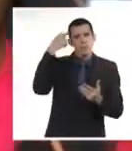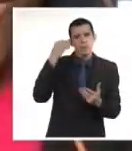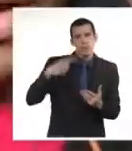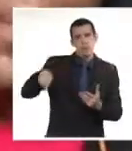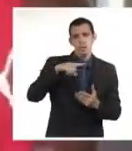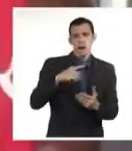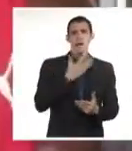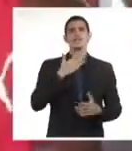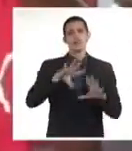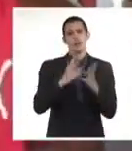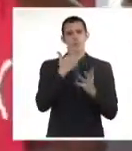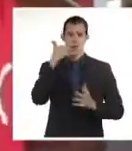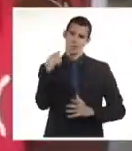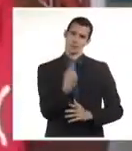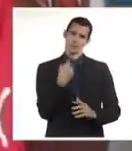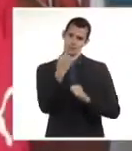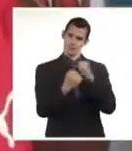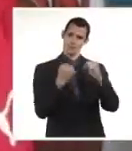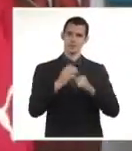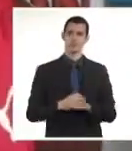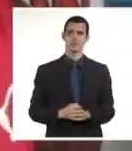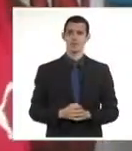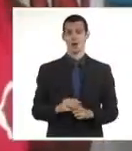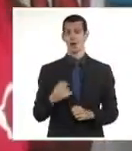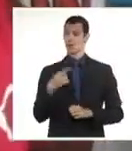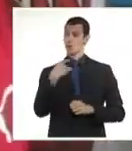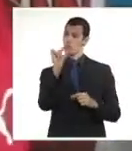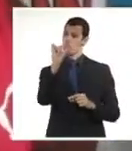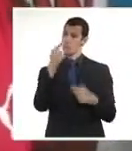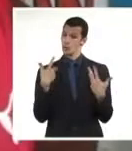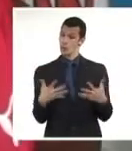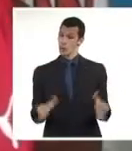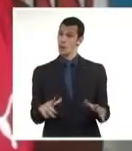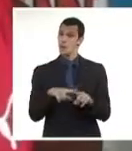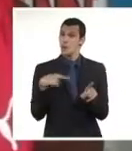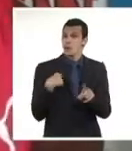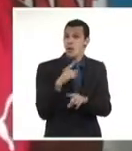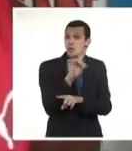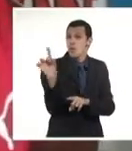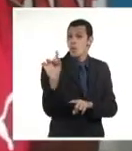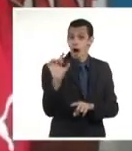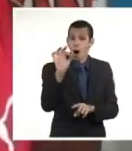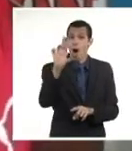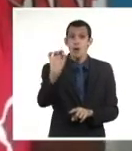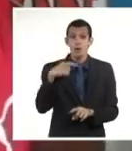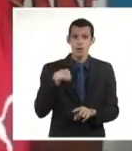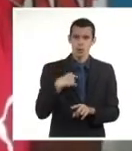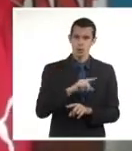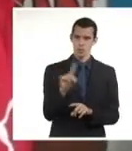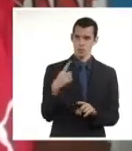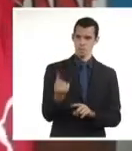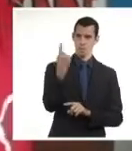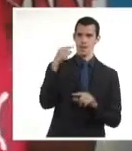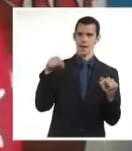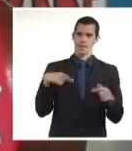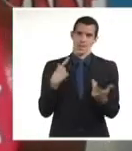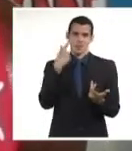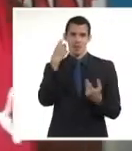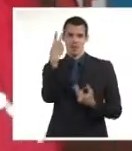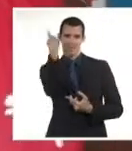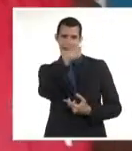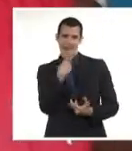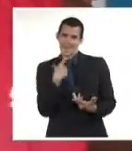buenas estaban porque nunca había cogido enero bueno aquí tú me veía contento muy feliz de